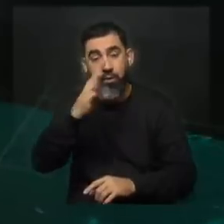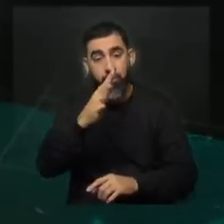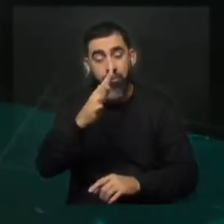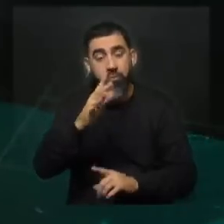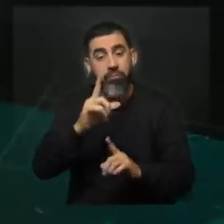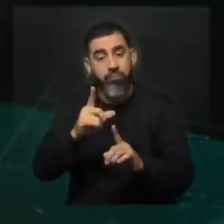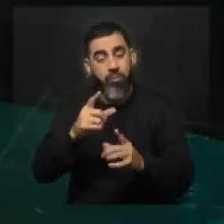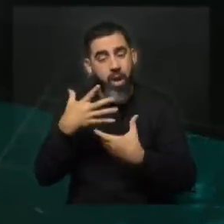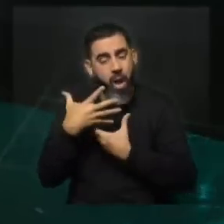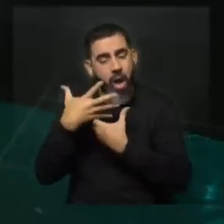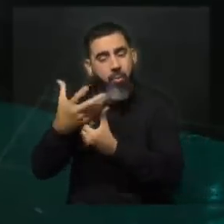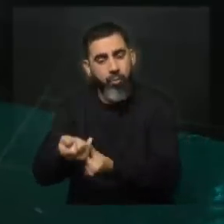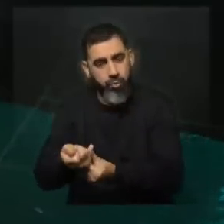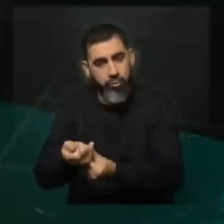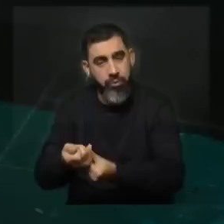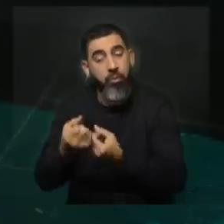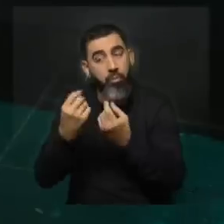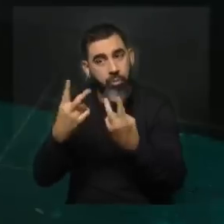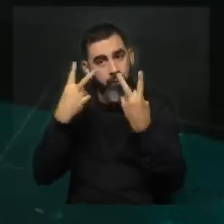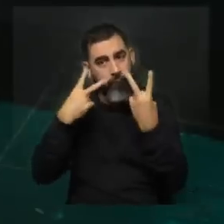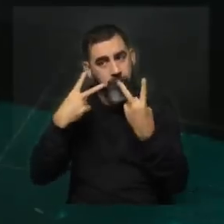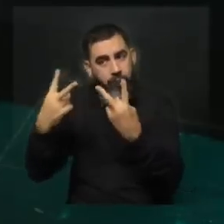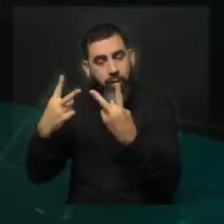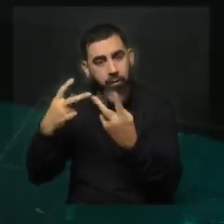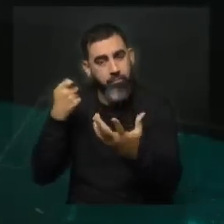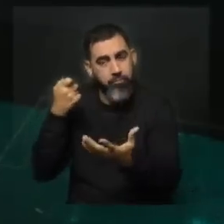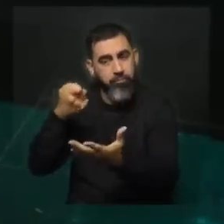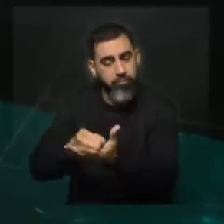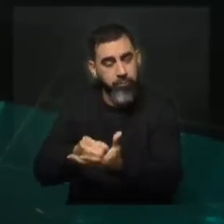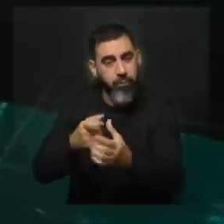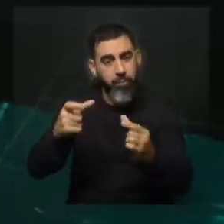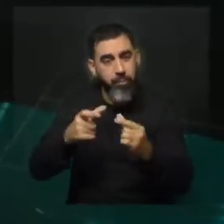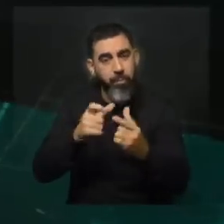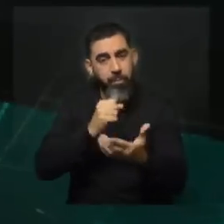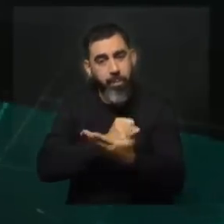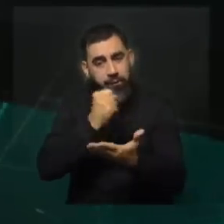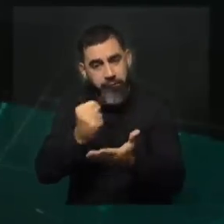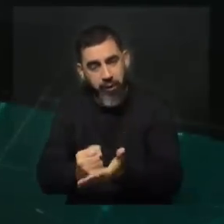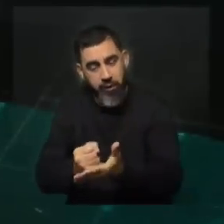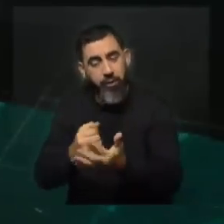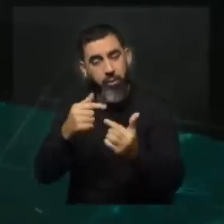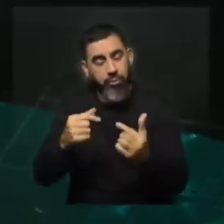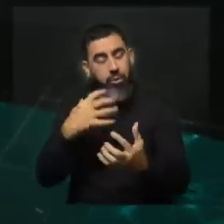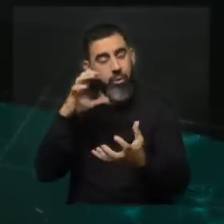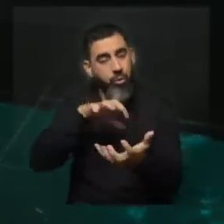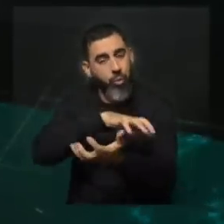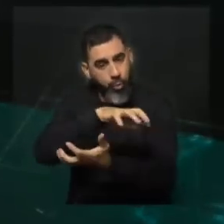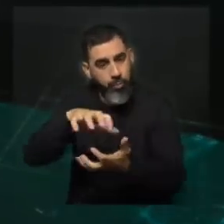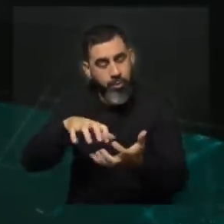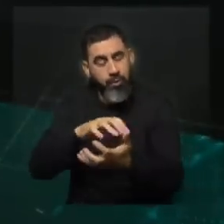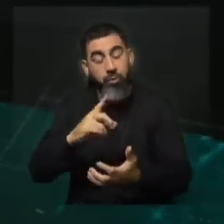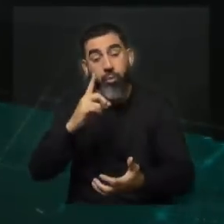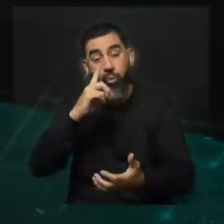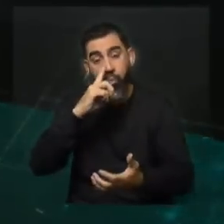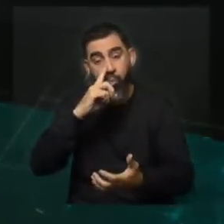trabajaron mucho y apoyaron porque hay que ir hay que ir y pagar los boletos y tal para estar participando esos días de junio